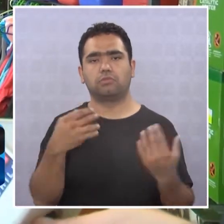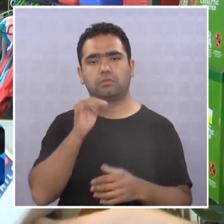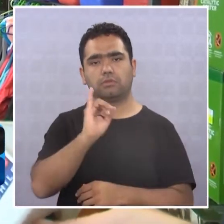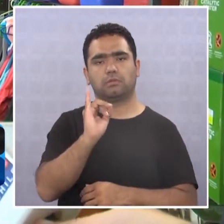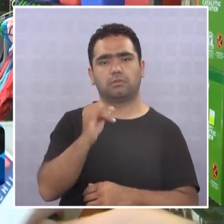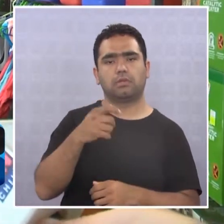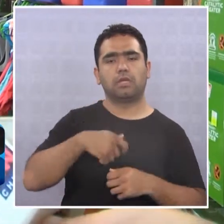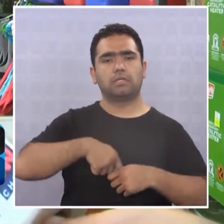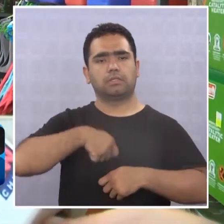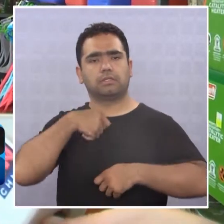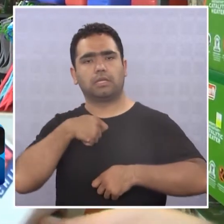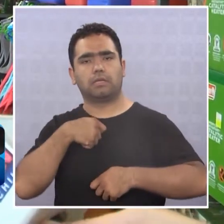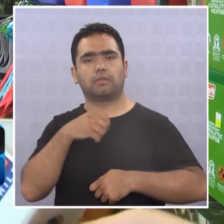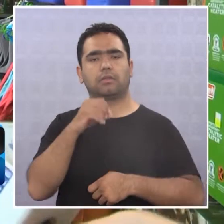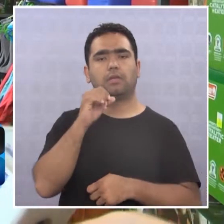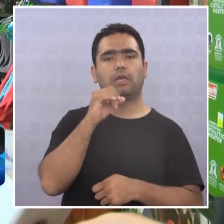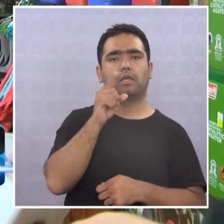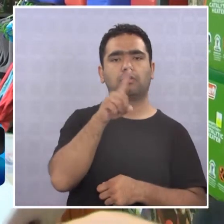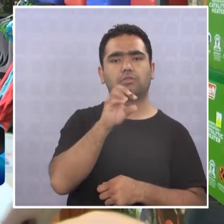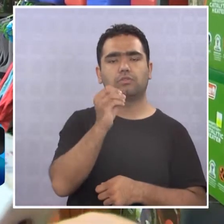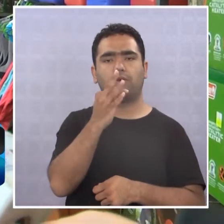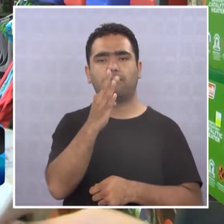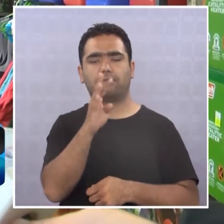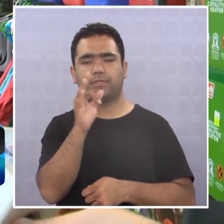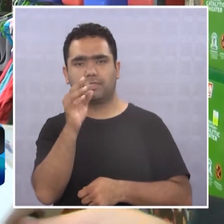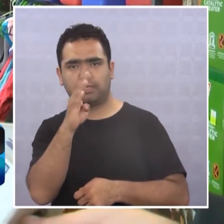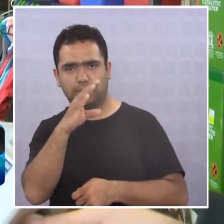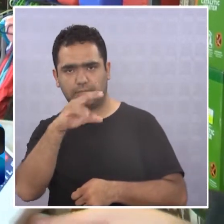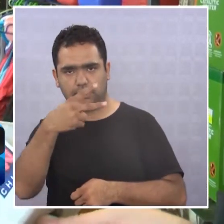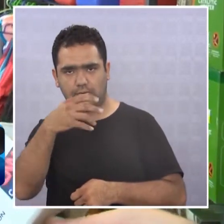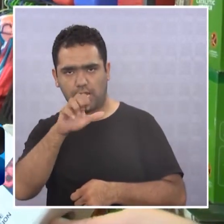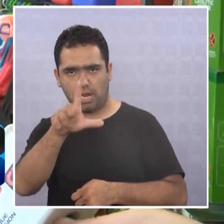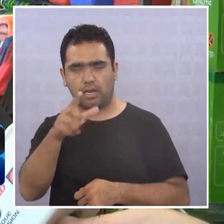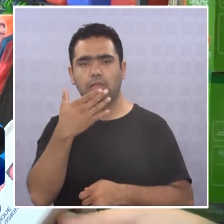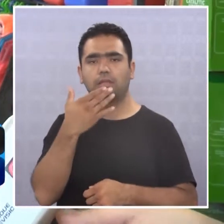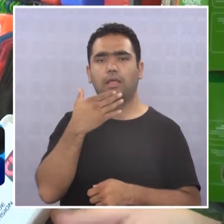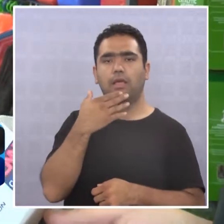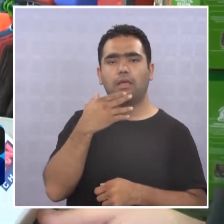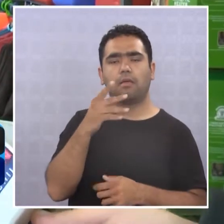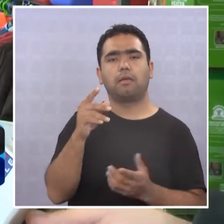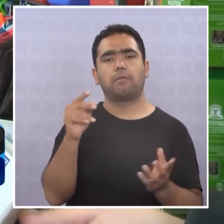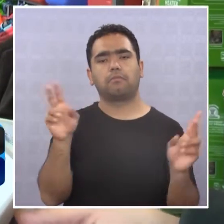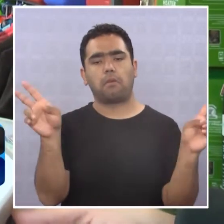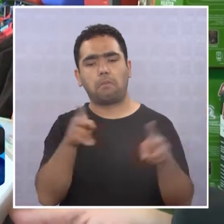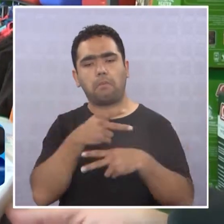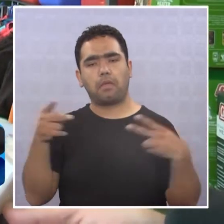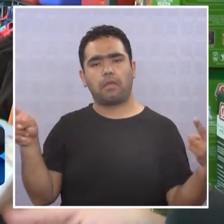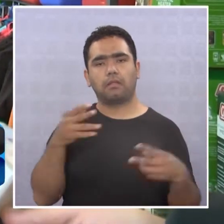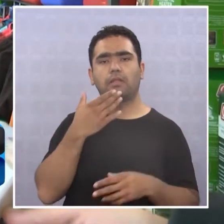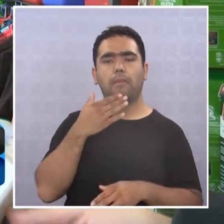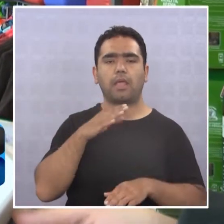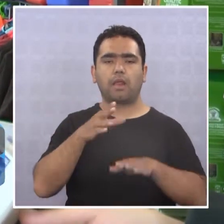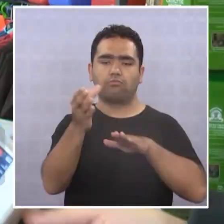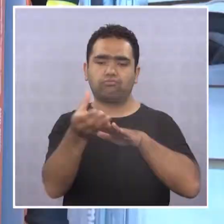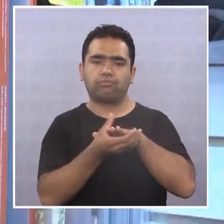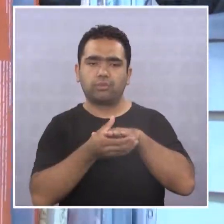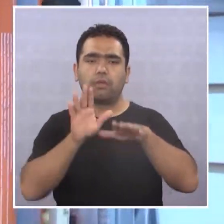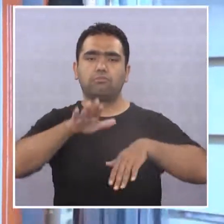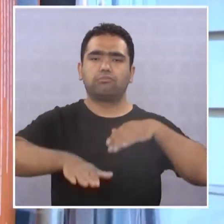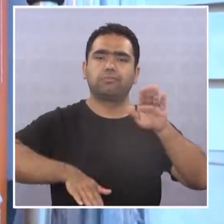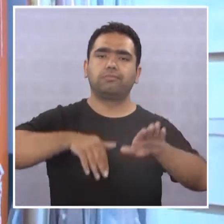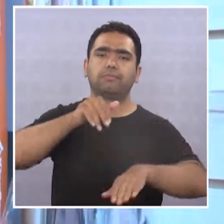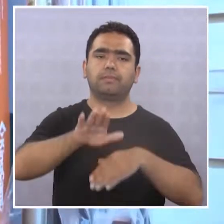chaquetas de material soft ser las típicas cortavientos y también tenemos calzado que son los zapatos de trekking que son los que se ven en alto